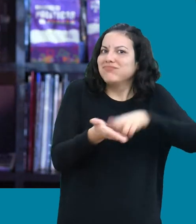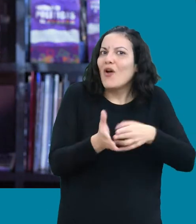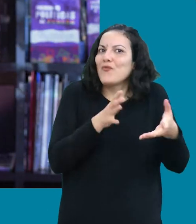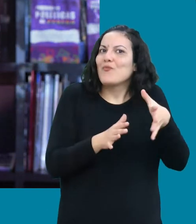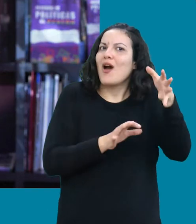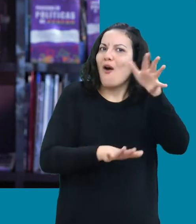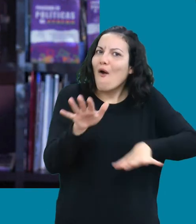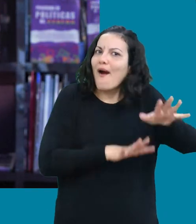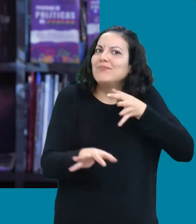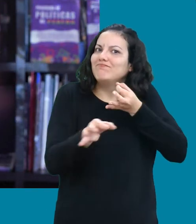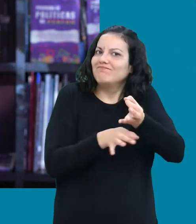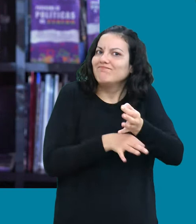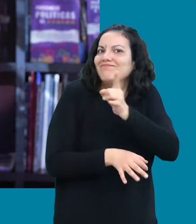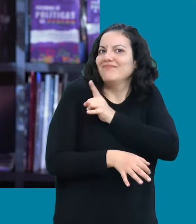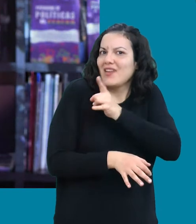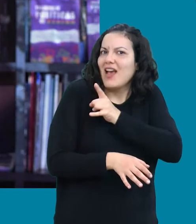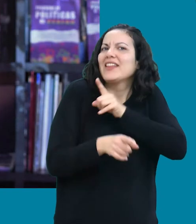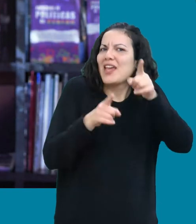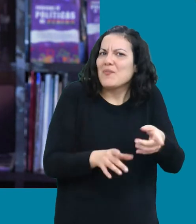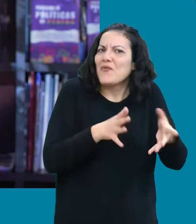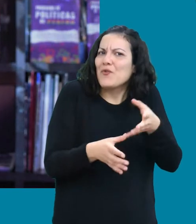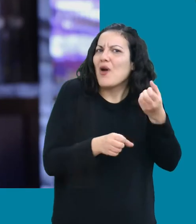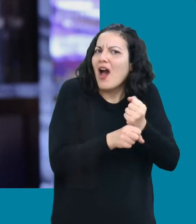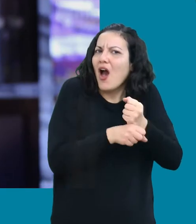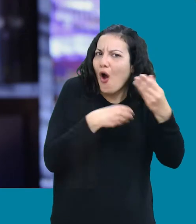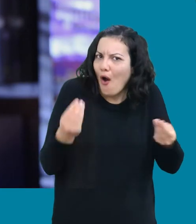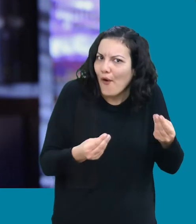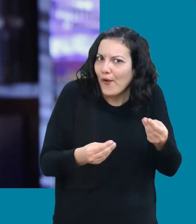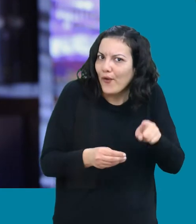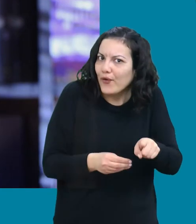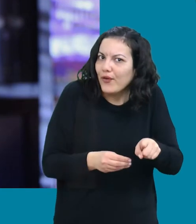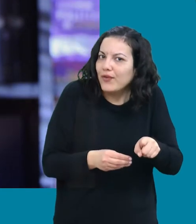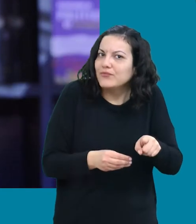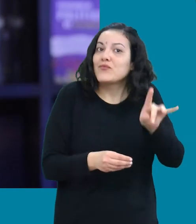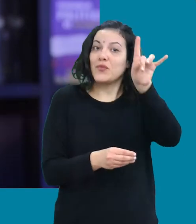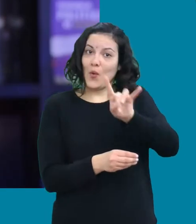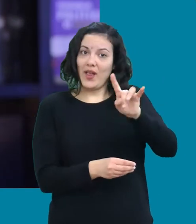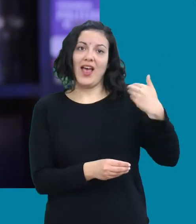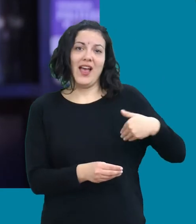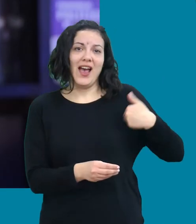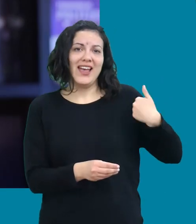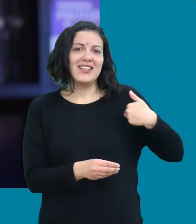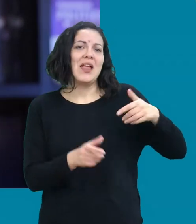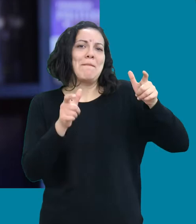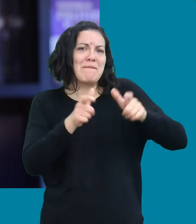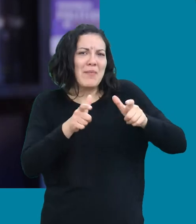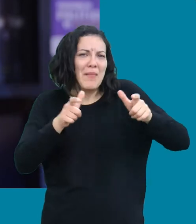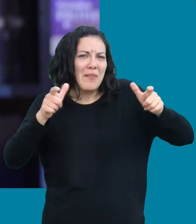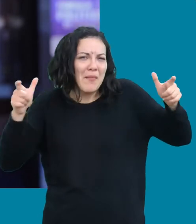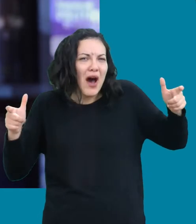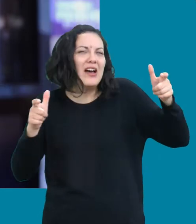del trabajo académico y fundamentalmente nuestras prácticas de formación. La Universidad Argentina empezó su proceso de